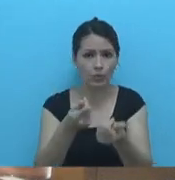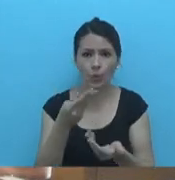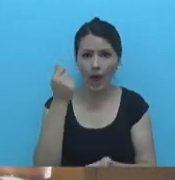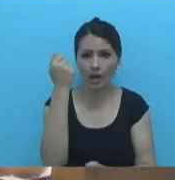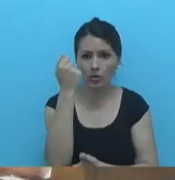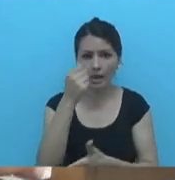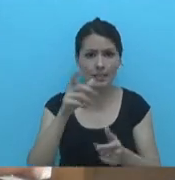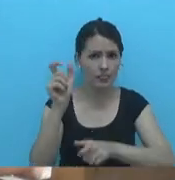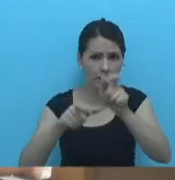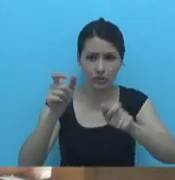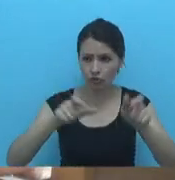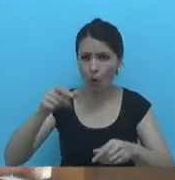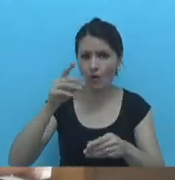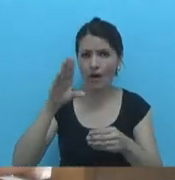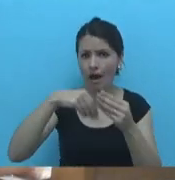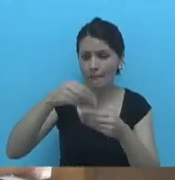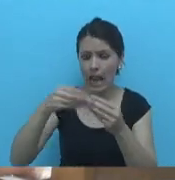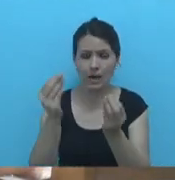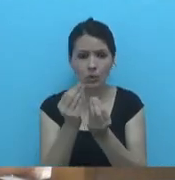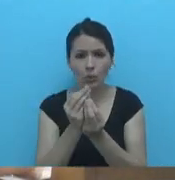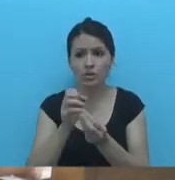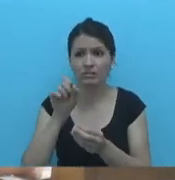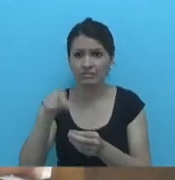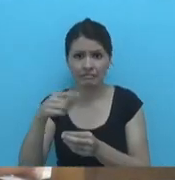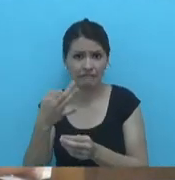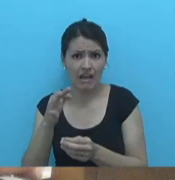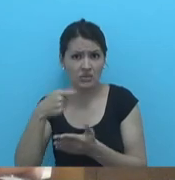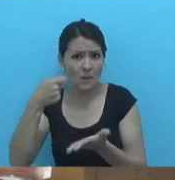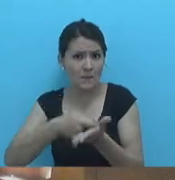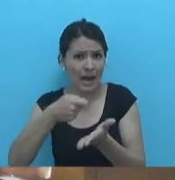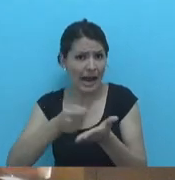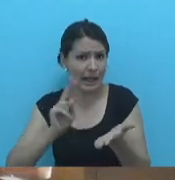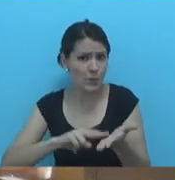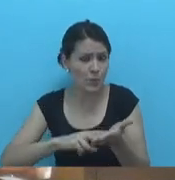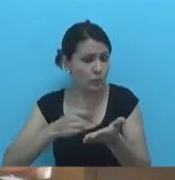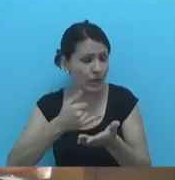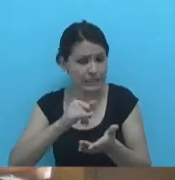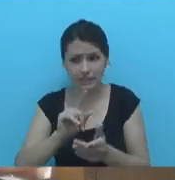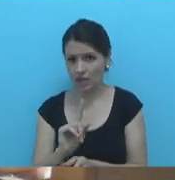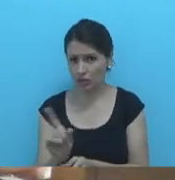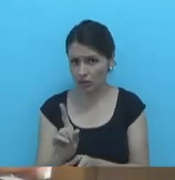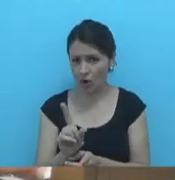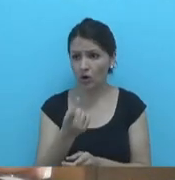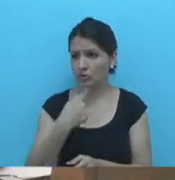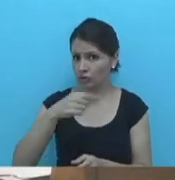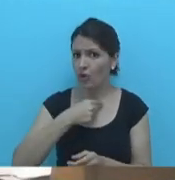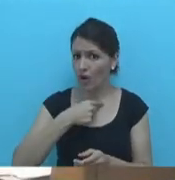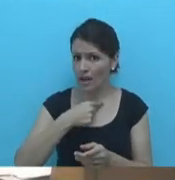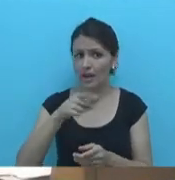el impuesto a las ganancias. Es de ahí el pedido a los señores y señoras diputados para que nos acompañen en este